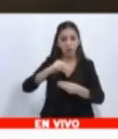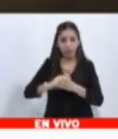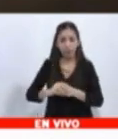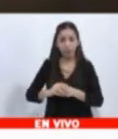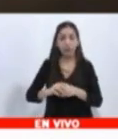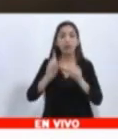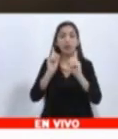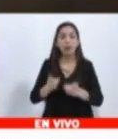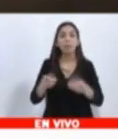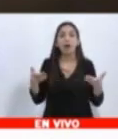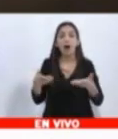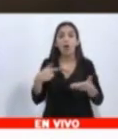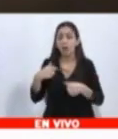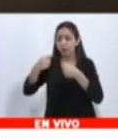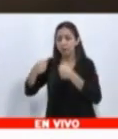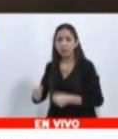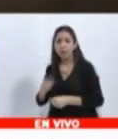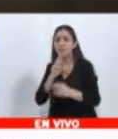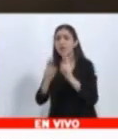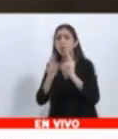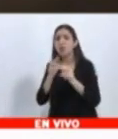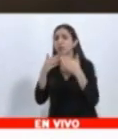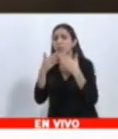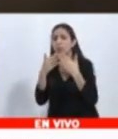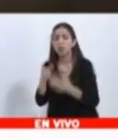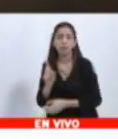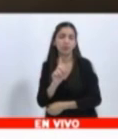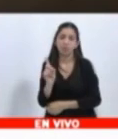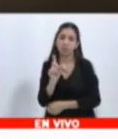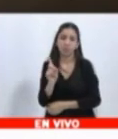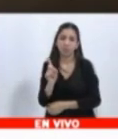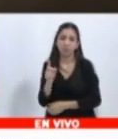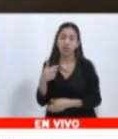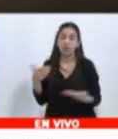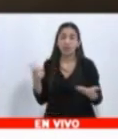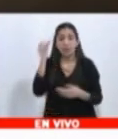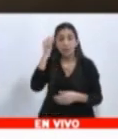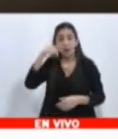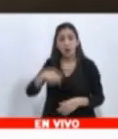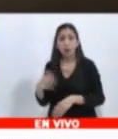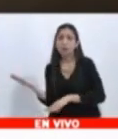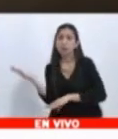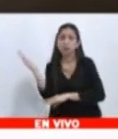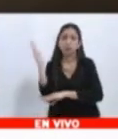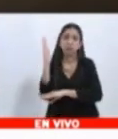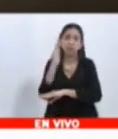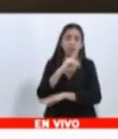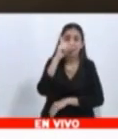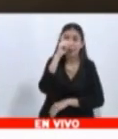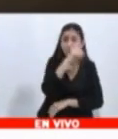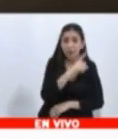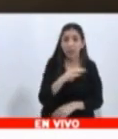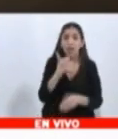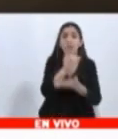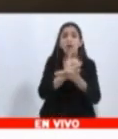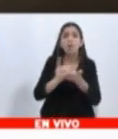comunicarme con el pueblo. Ya va a haber momentos para responder preguntas. Yo creo que hoy ha sido una jornada ardua